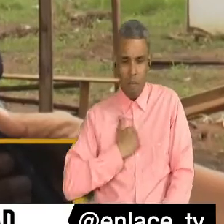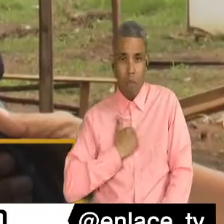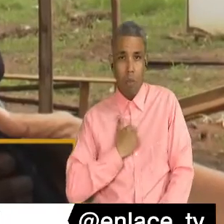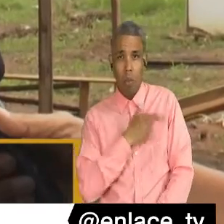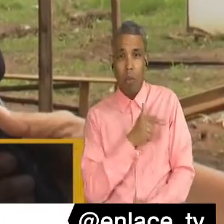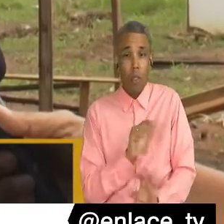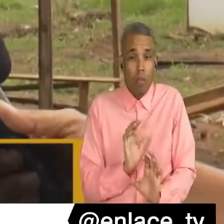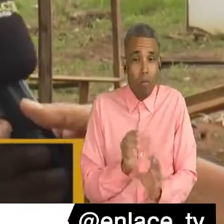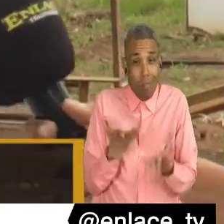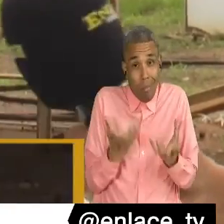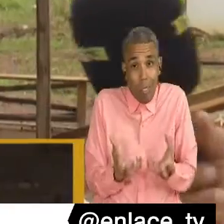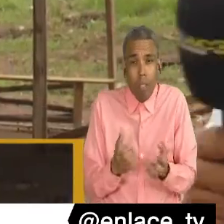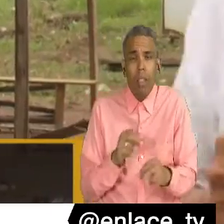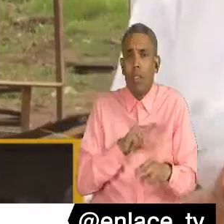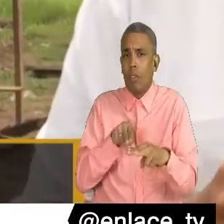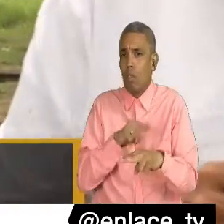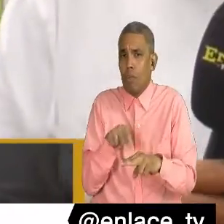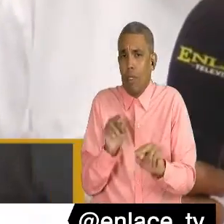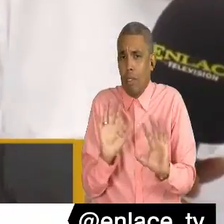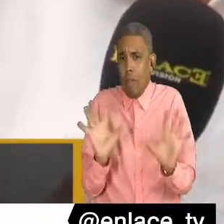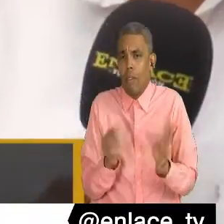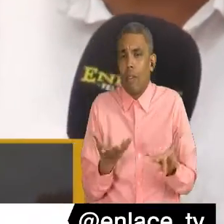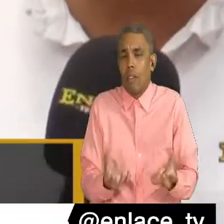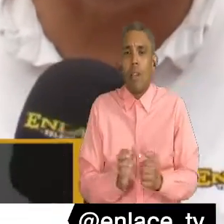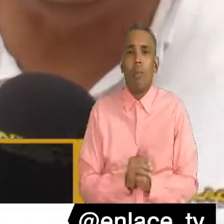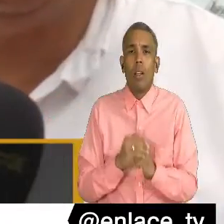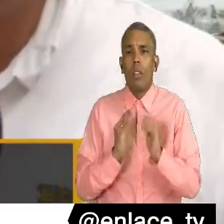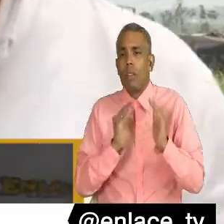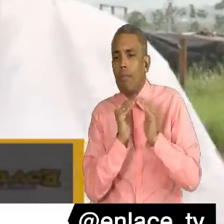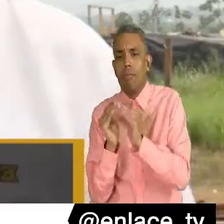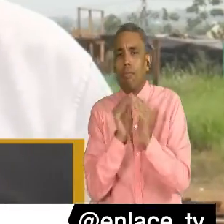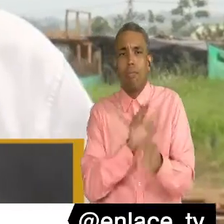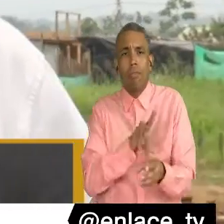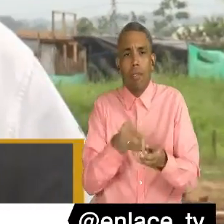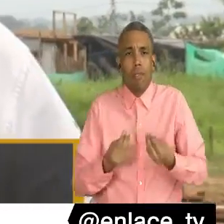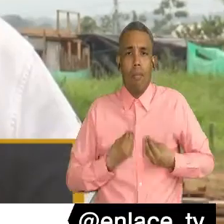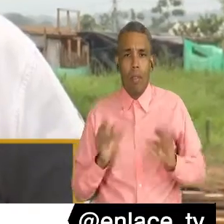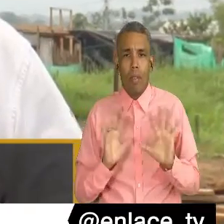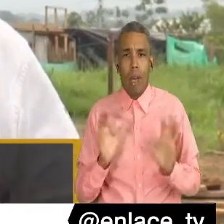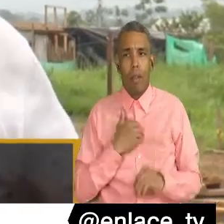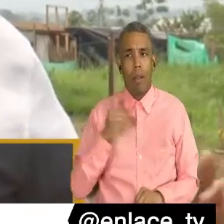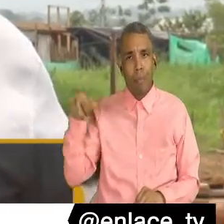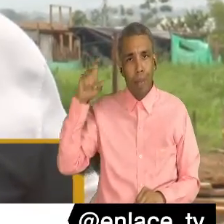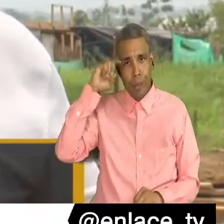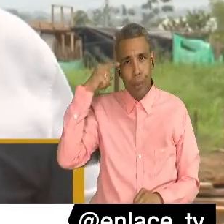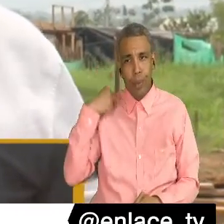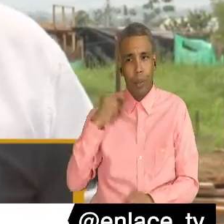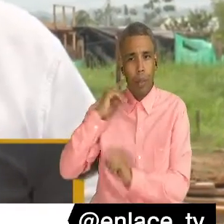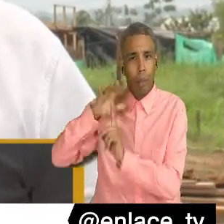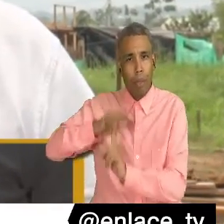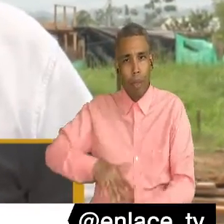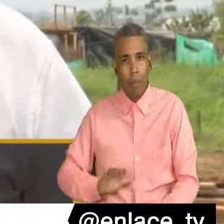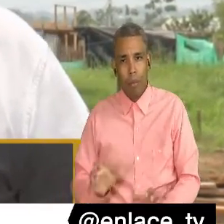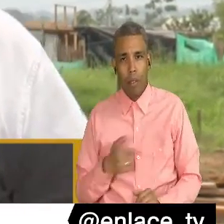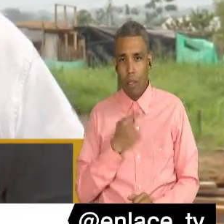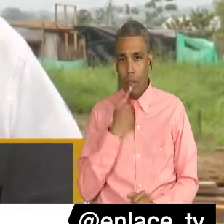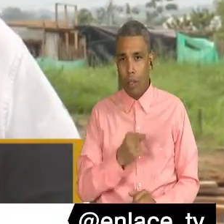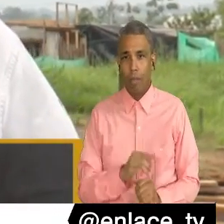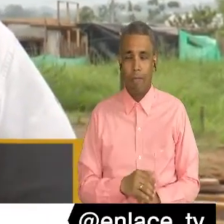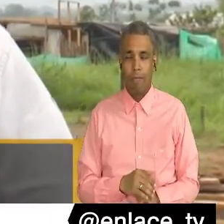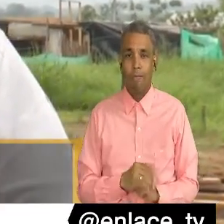precisamente por una vivienda digna. Urfran Cadena, miembro de Credos, hablando sobre la situación que se ha presentado en esta mañana en la Comuna 7 con Villa Dignidad. Continúen ustedes con